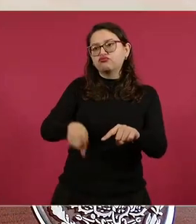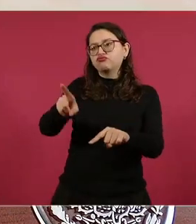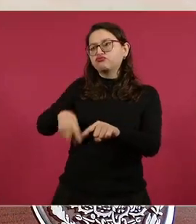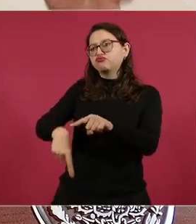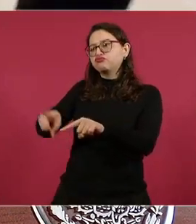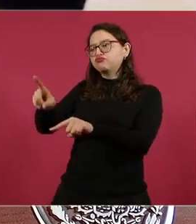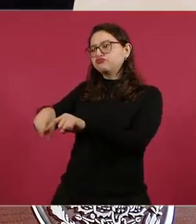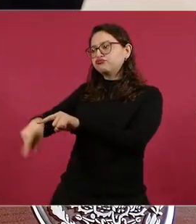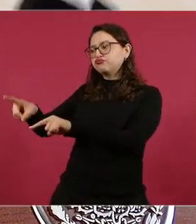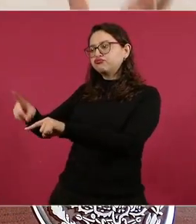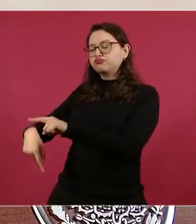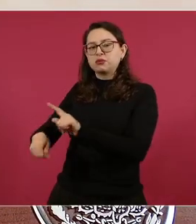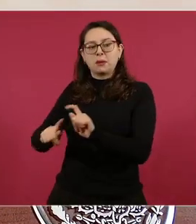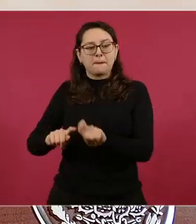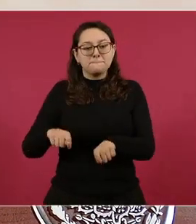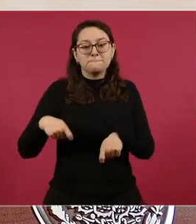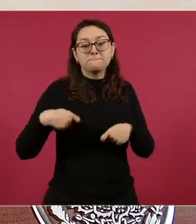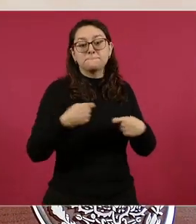Y se lleva a cabo